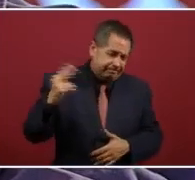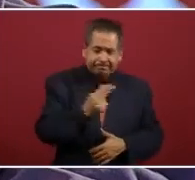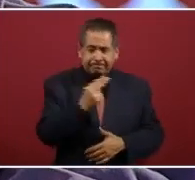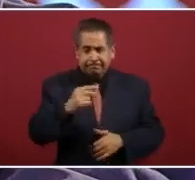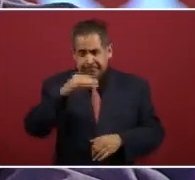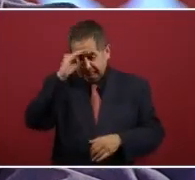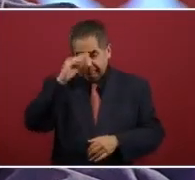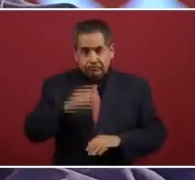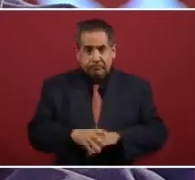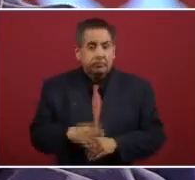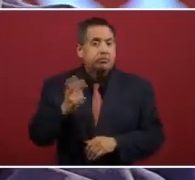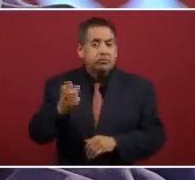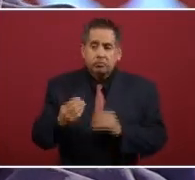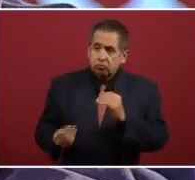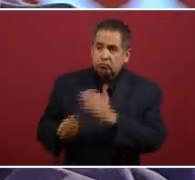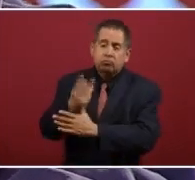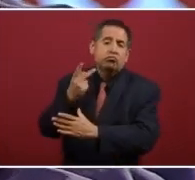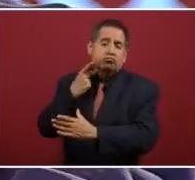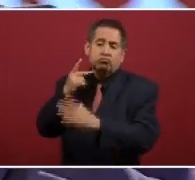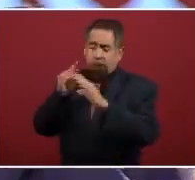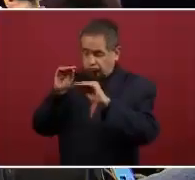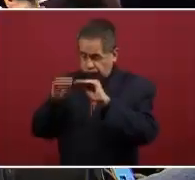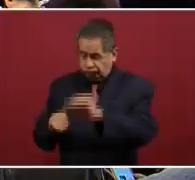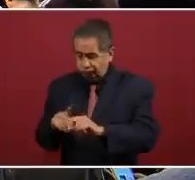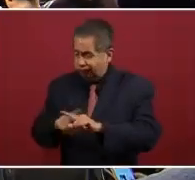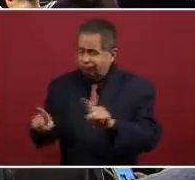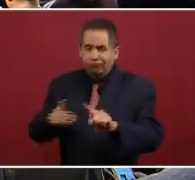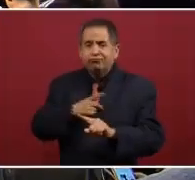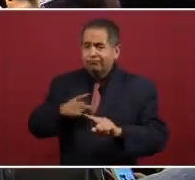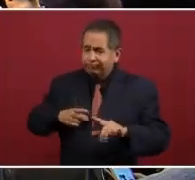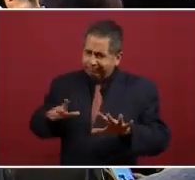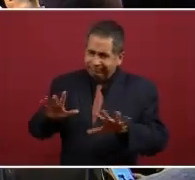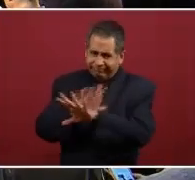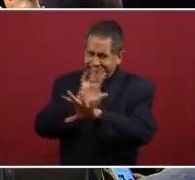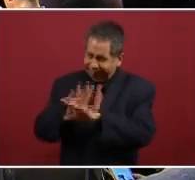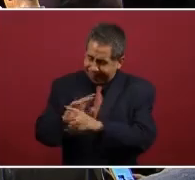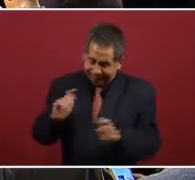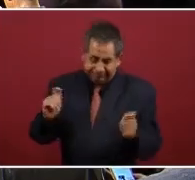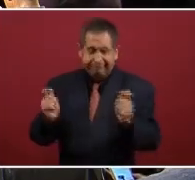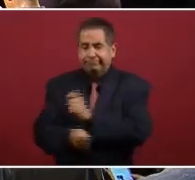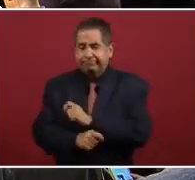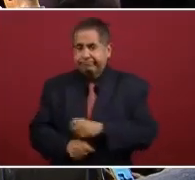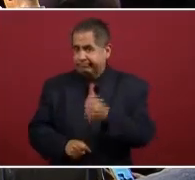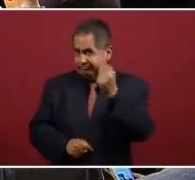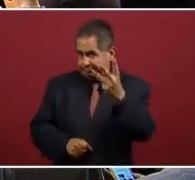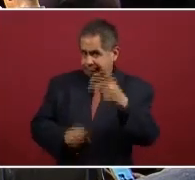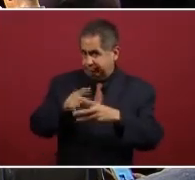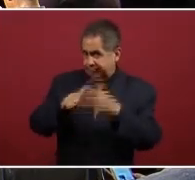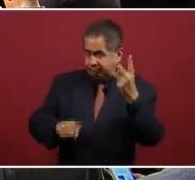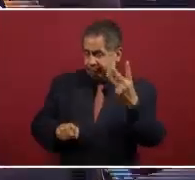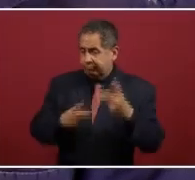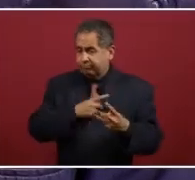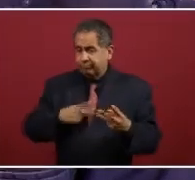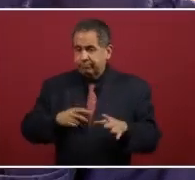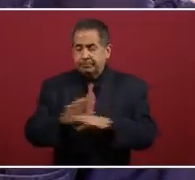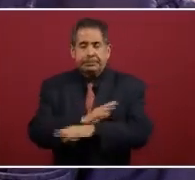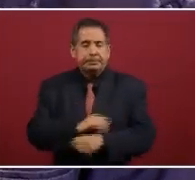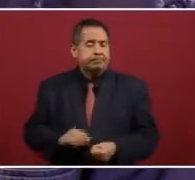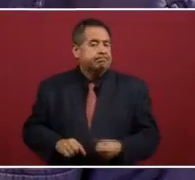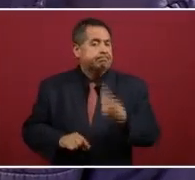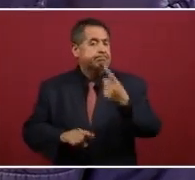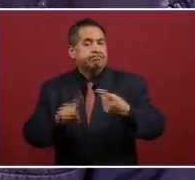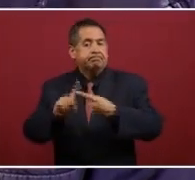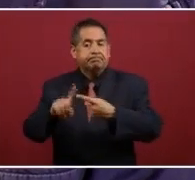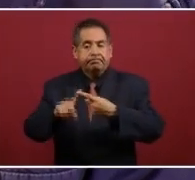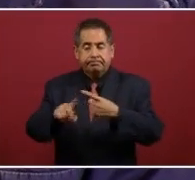diferente a la política. 3 dimensiones alcanzo a visualizar. Primero, bajo la perspectiva